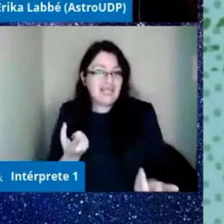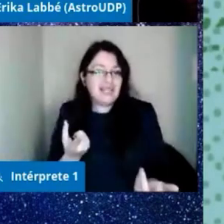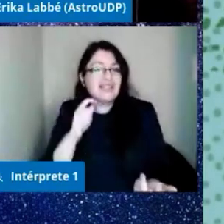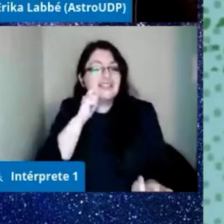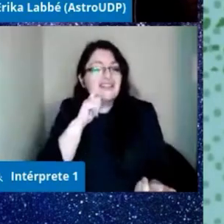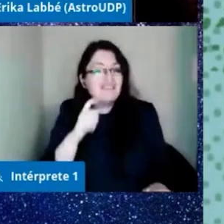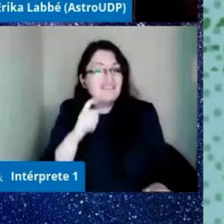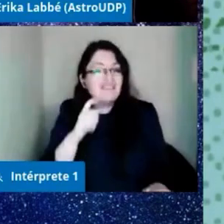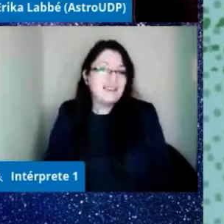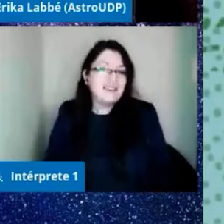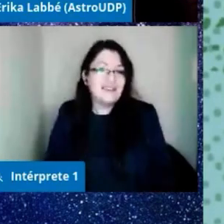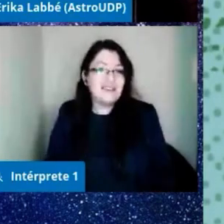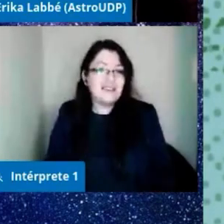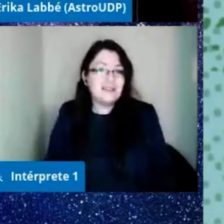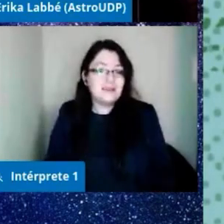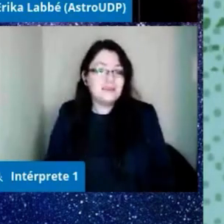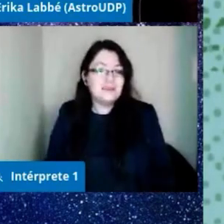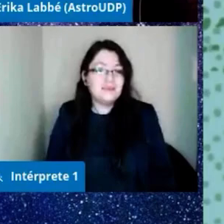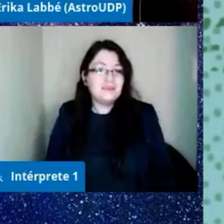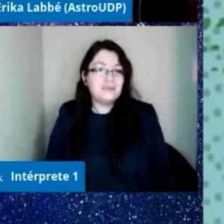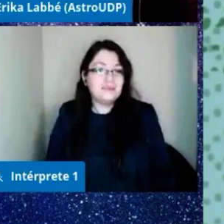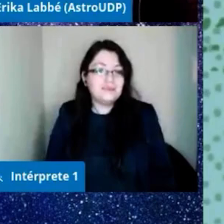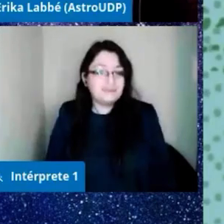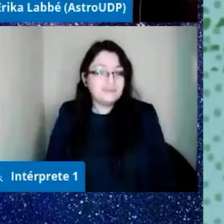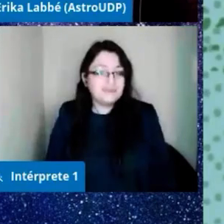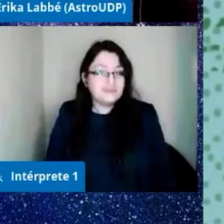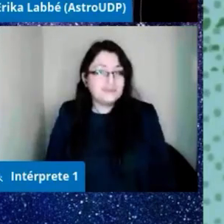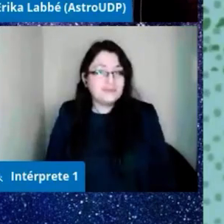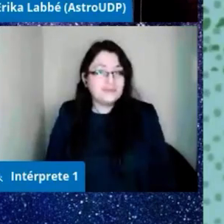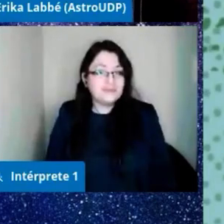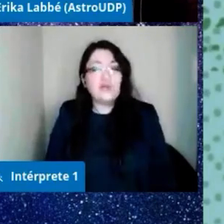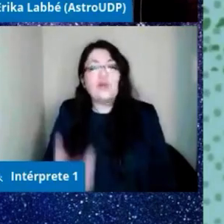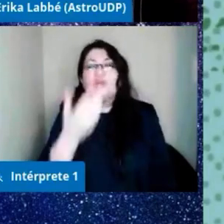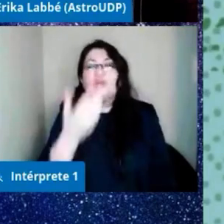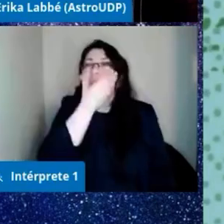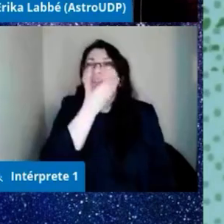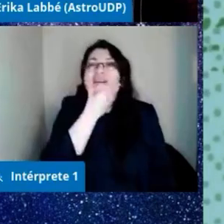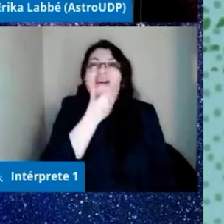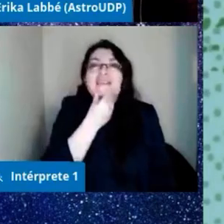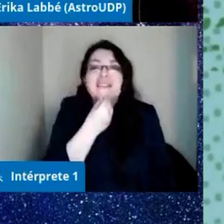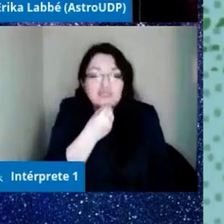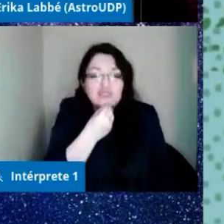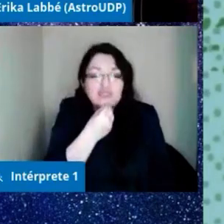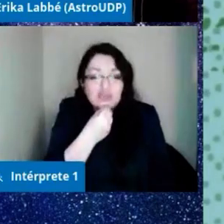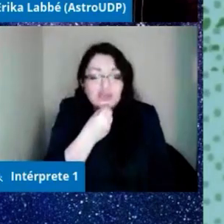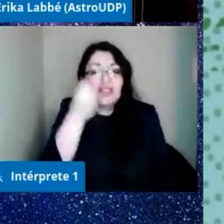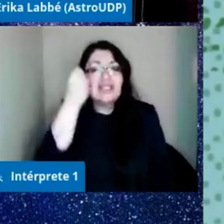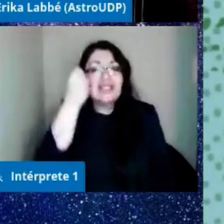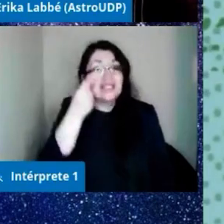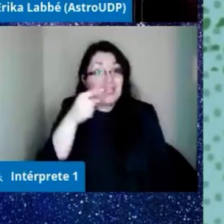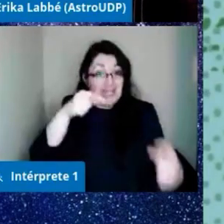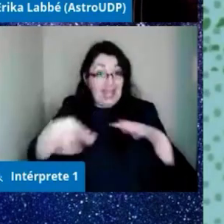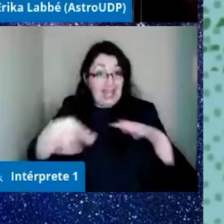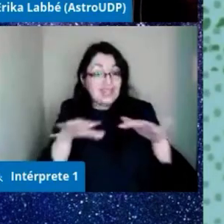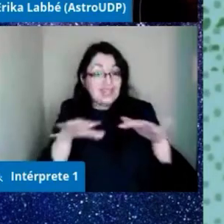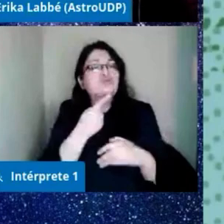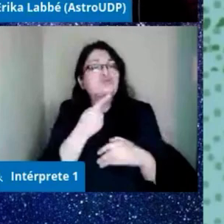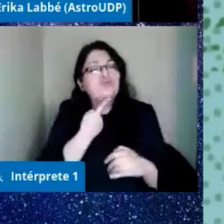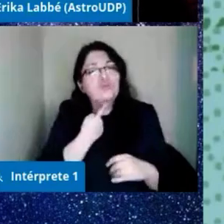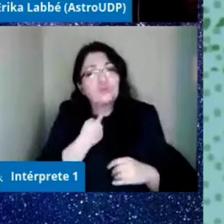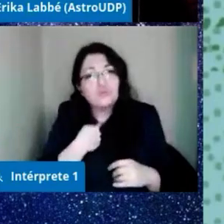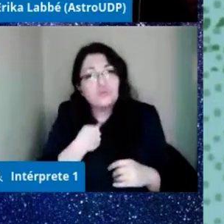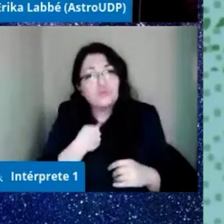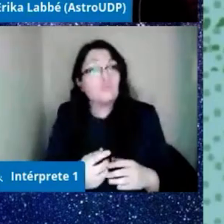digo, con la maravilla de encontrarse con que estas actividades son muy interesantes, son